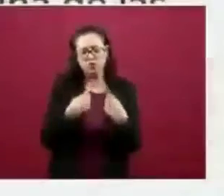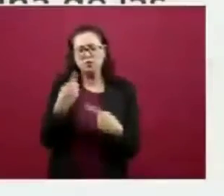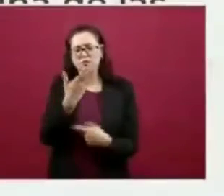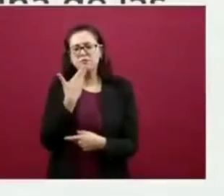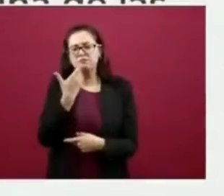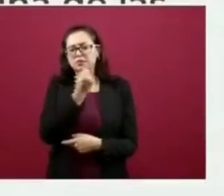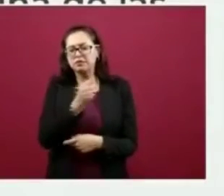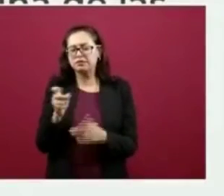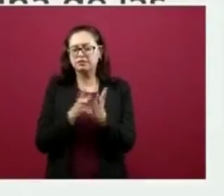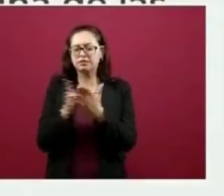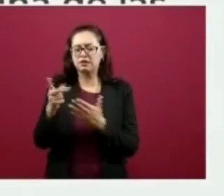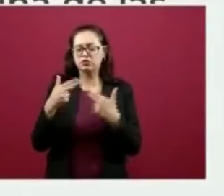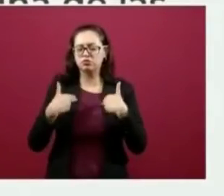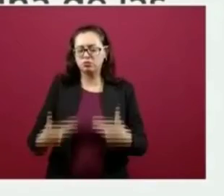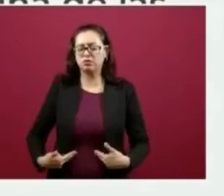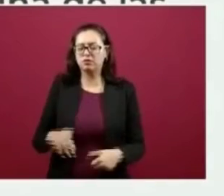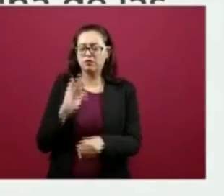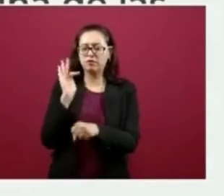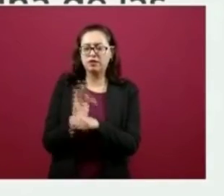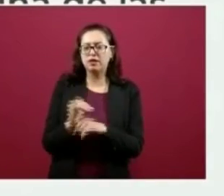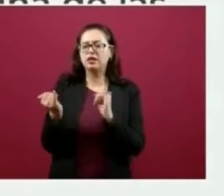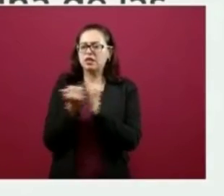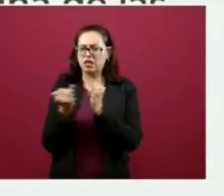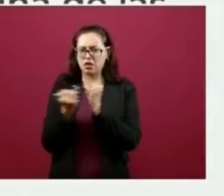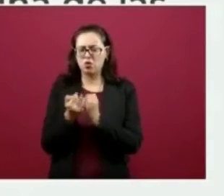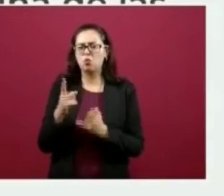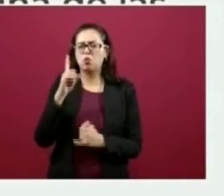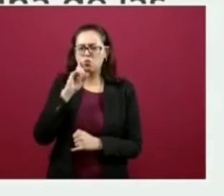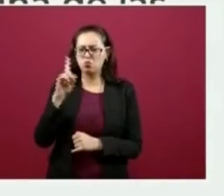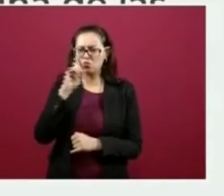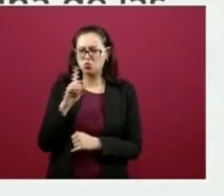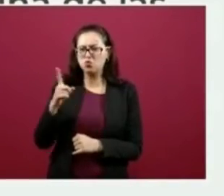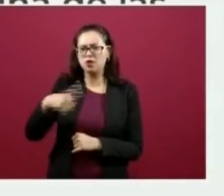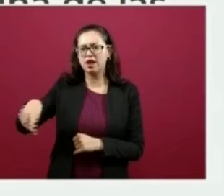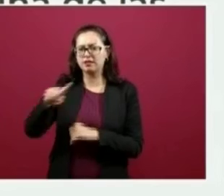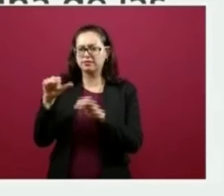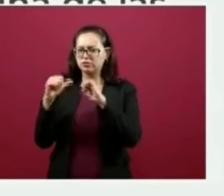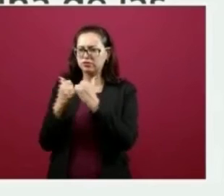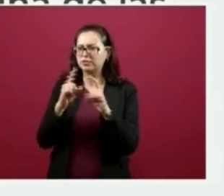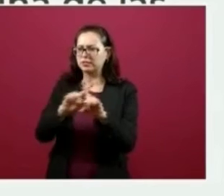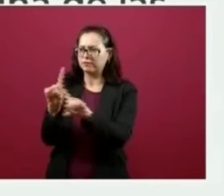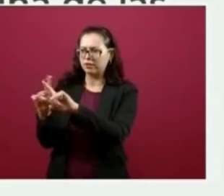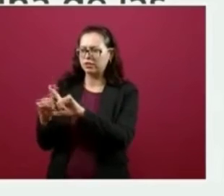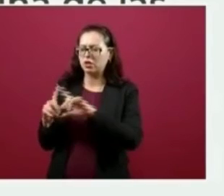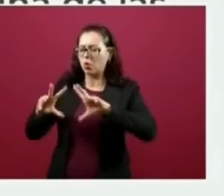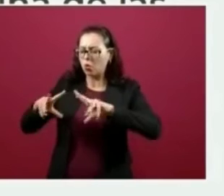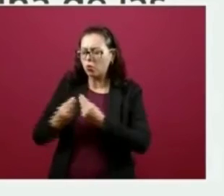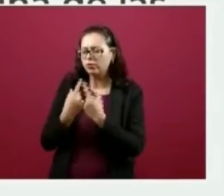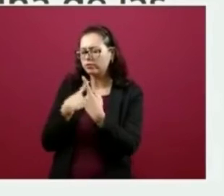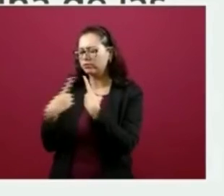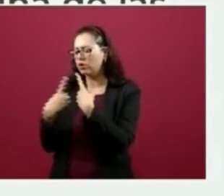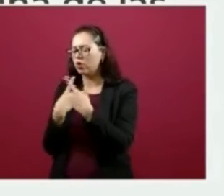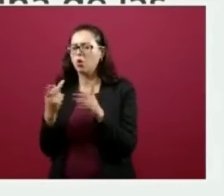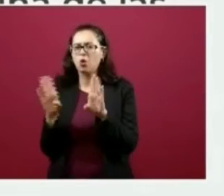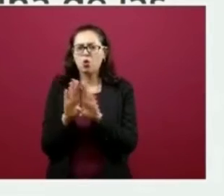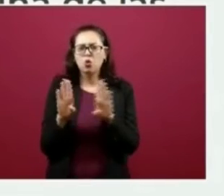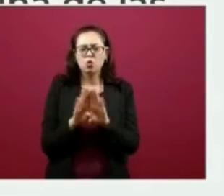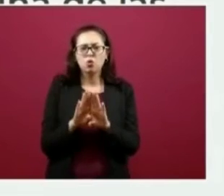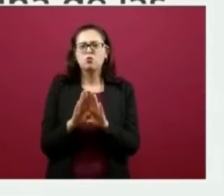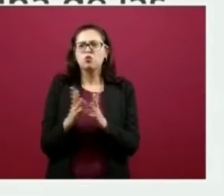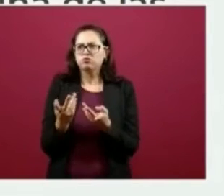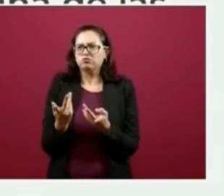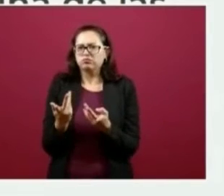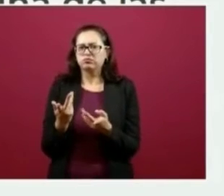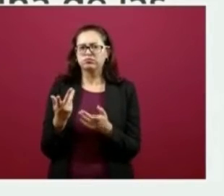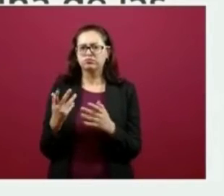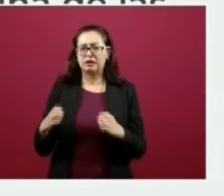derechos humanos, con mujeres de la sociedad civil, con peticionarias, para ver cómo mejorar este mecanismo